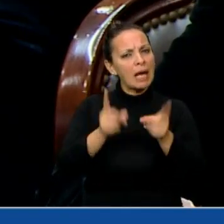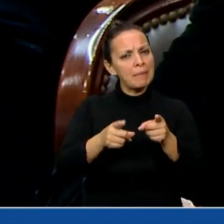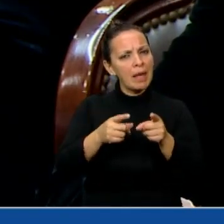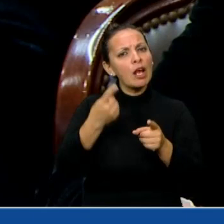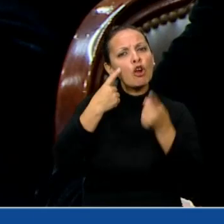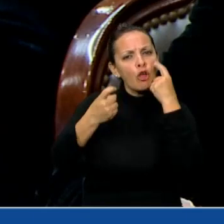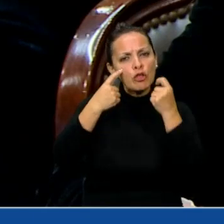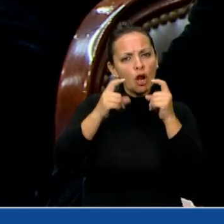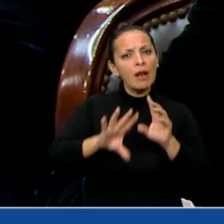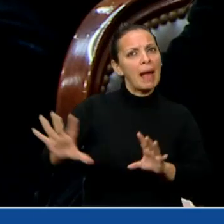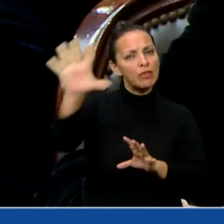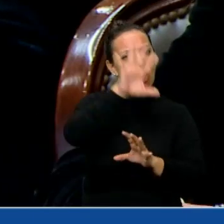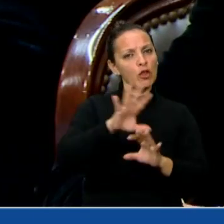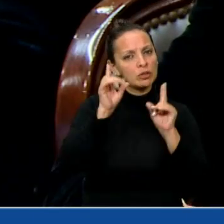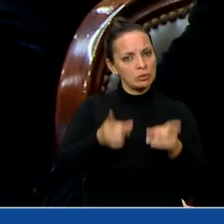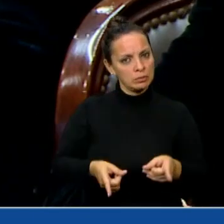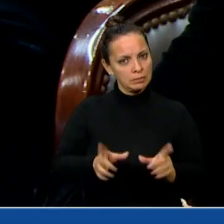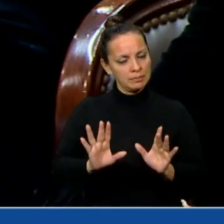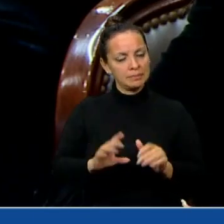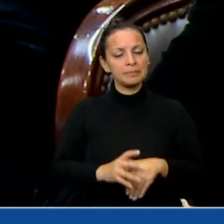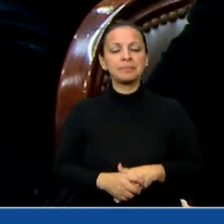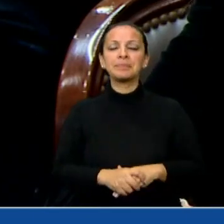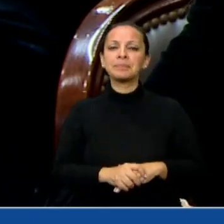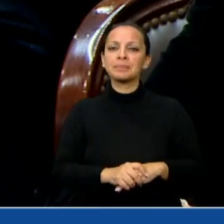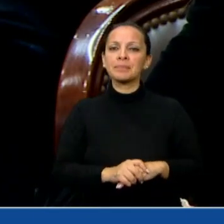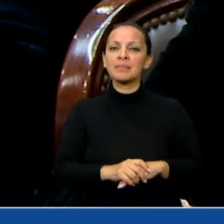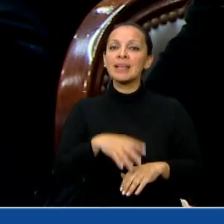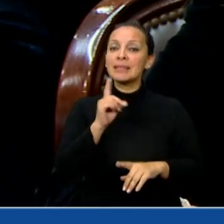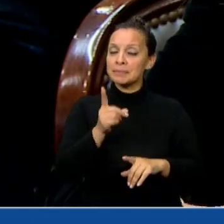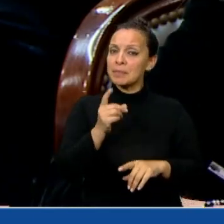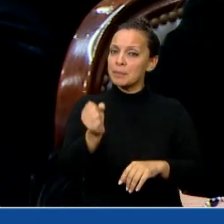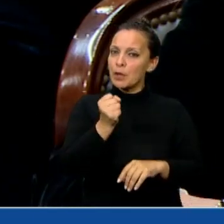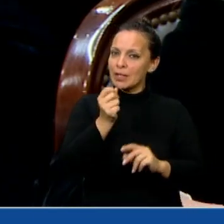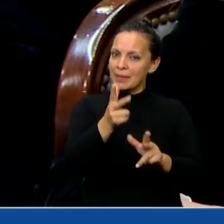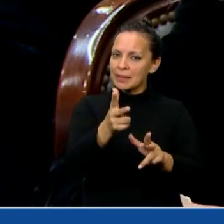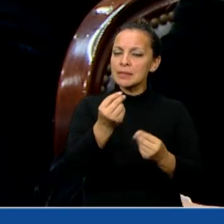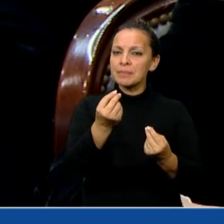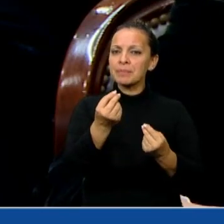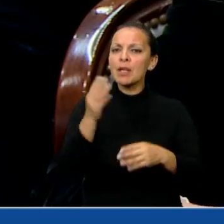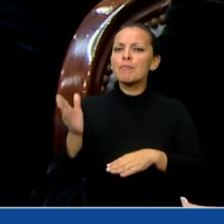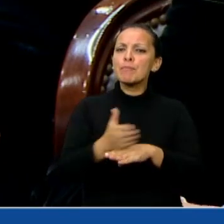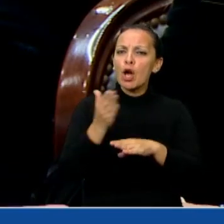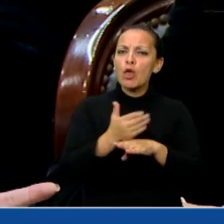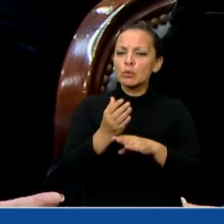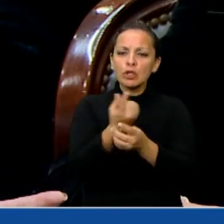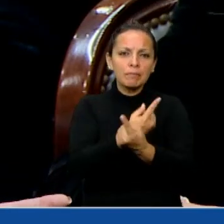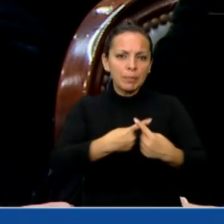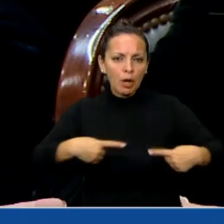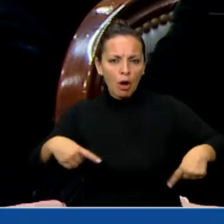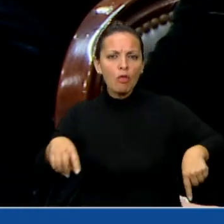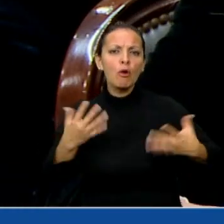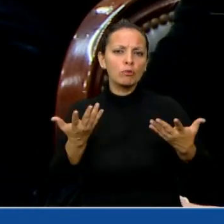todo el conjunto. Ahora bien, primero decir que la producción orgánica se encuentra su